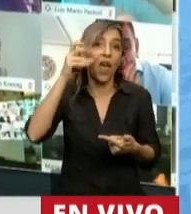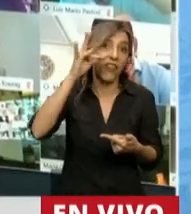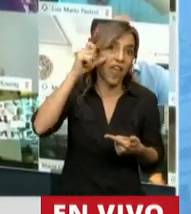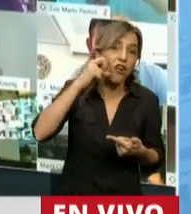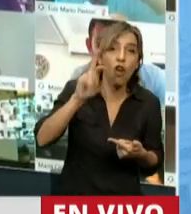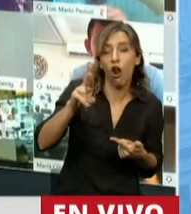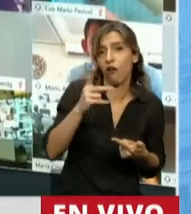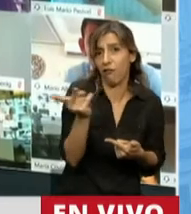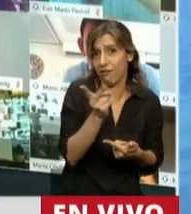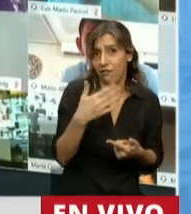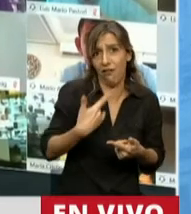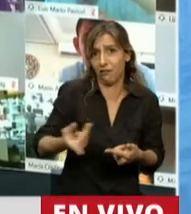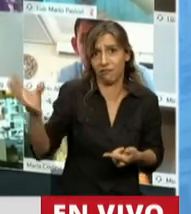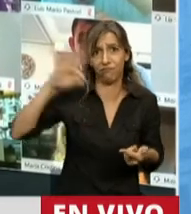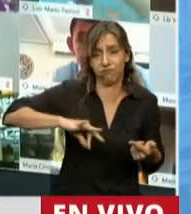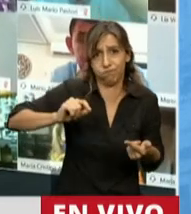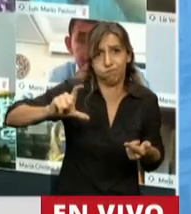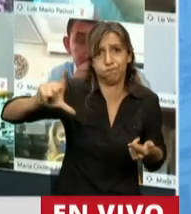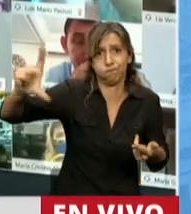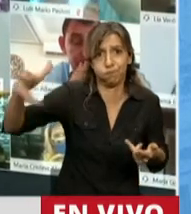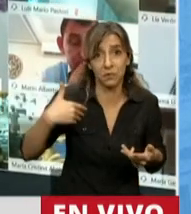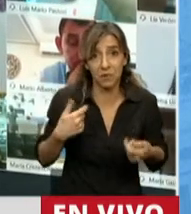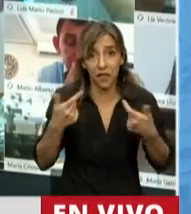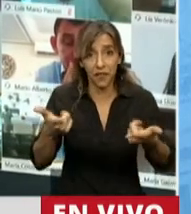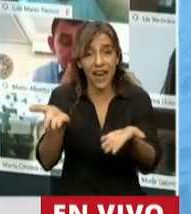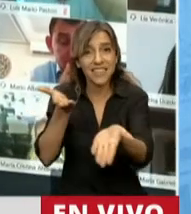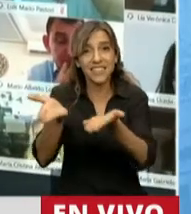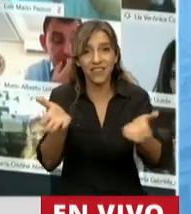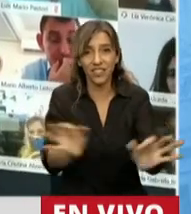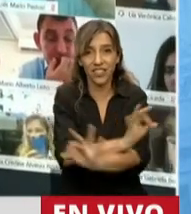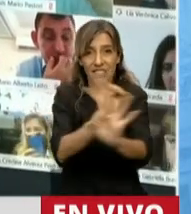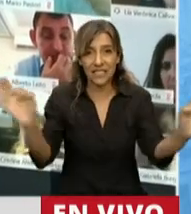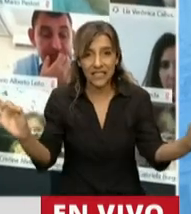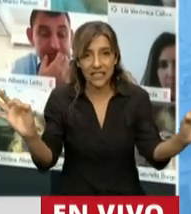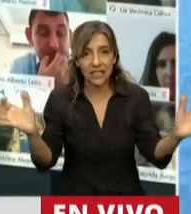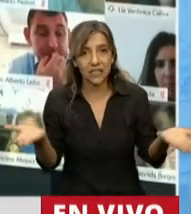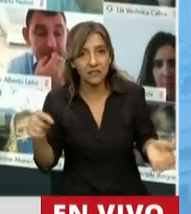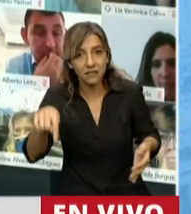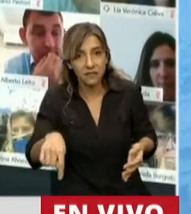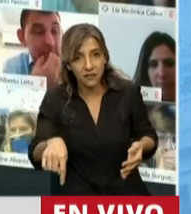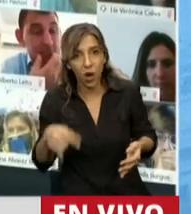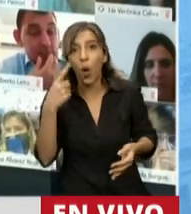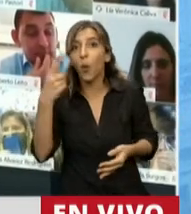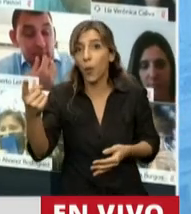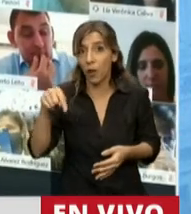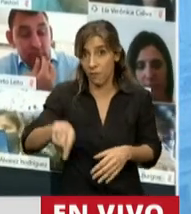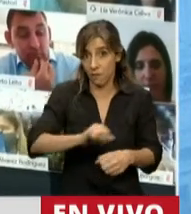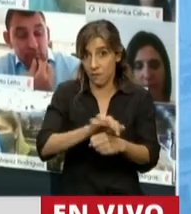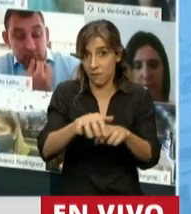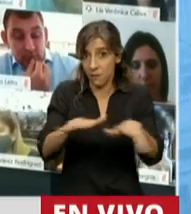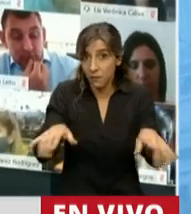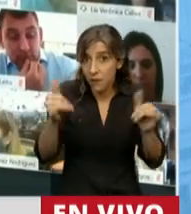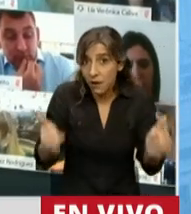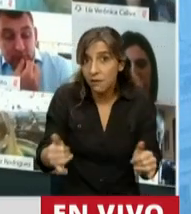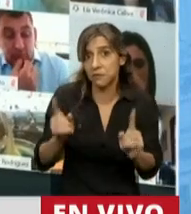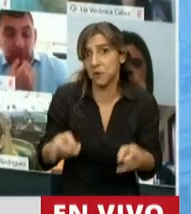le brindaron servicio a la gente. Y hoy, en medio de la pandemia, tenemos gran parte del conurbano bonaerense que la está